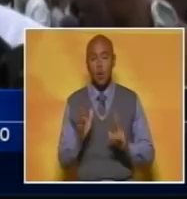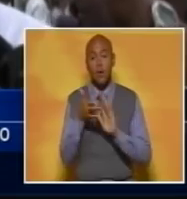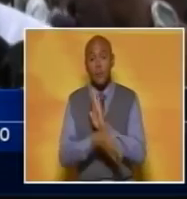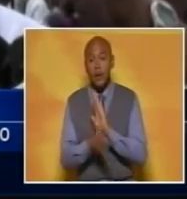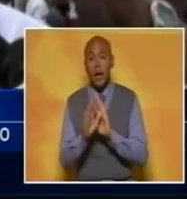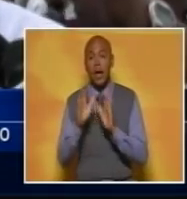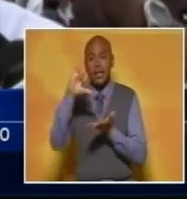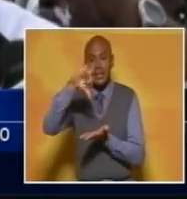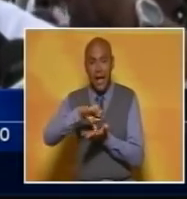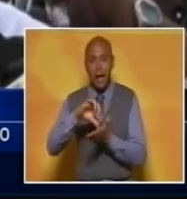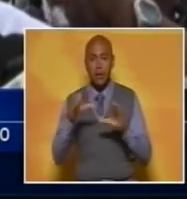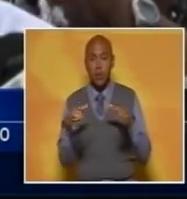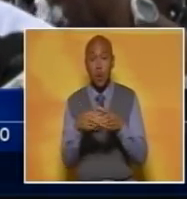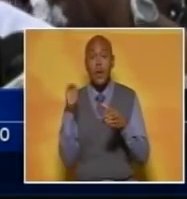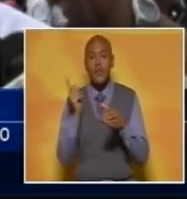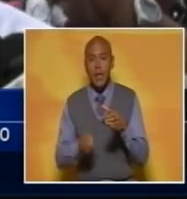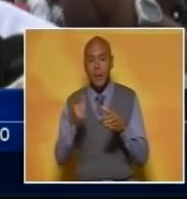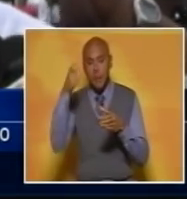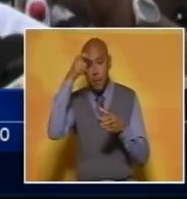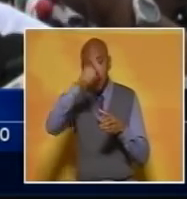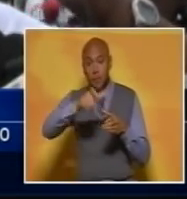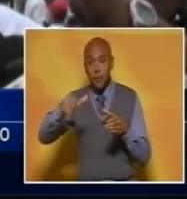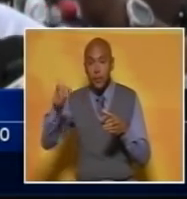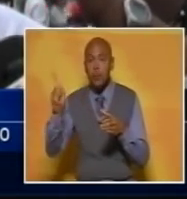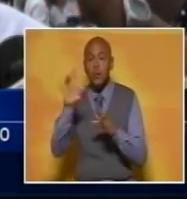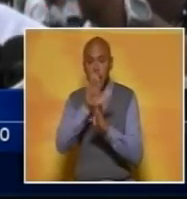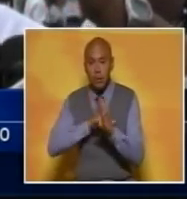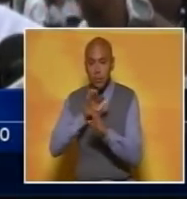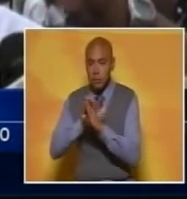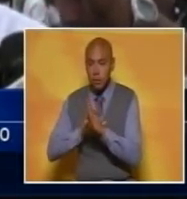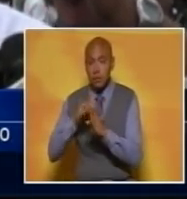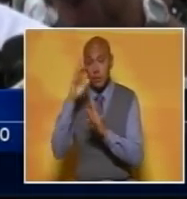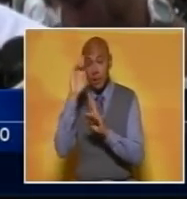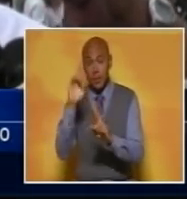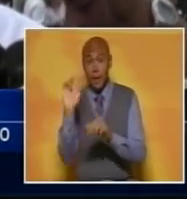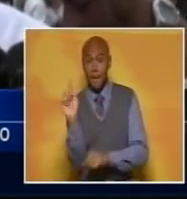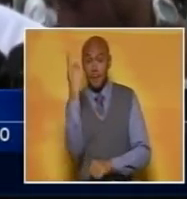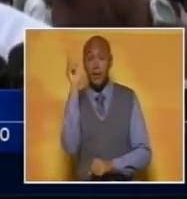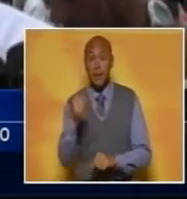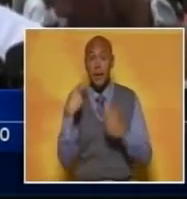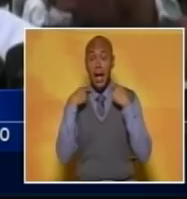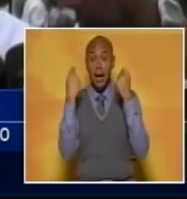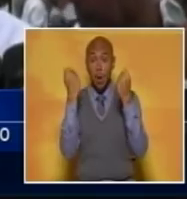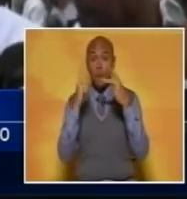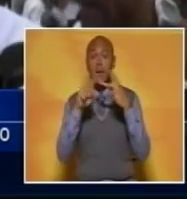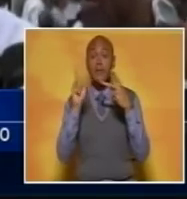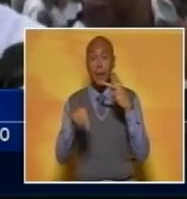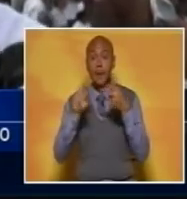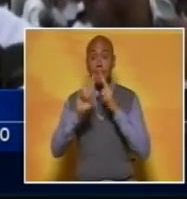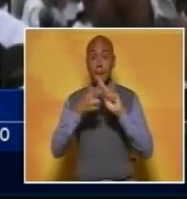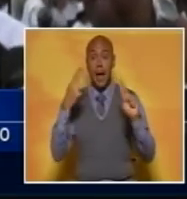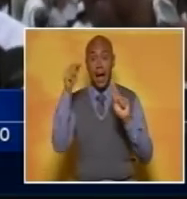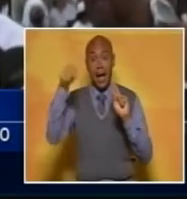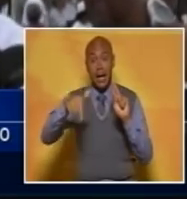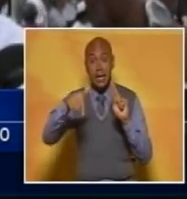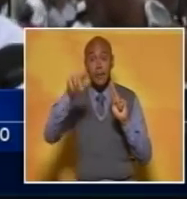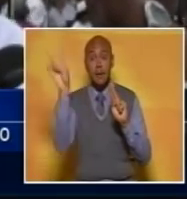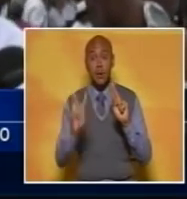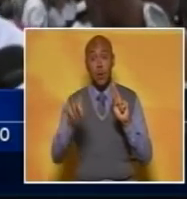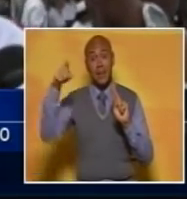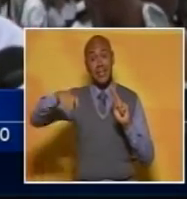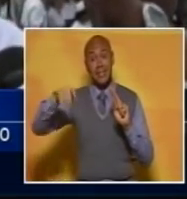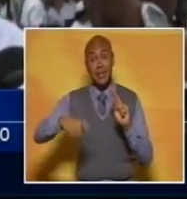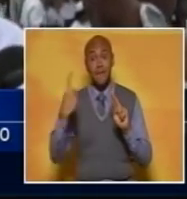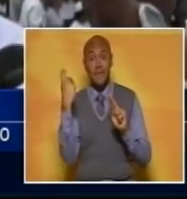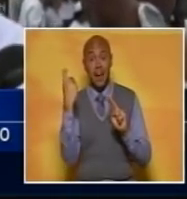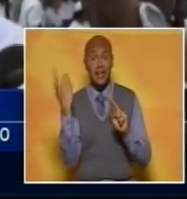que ver con lo popular, pero que también atienda de primera la economía y la paz que todos necesitamos en este